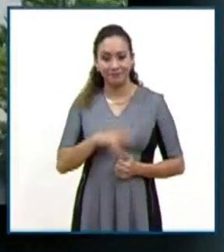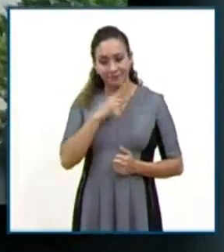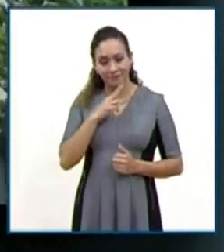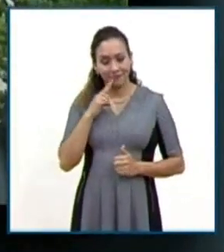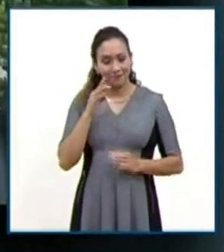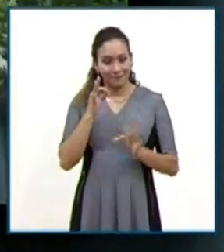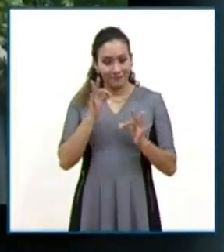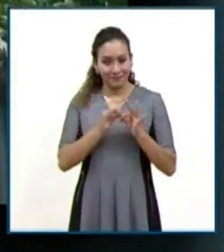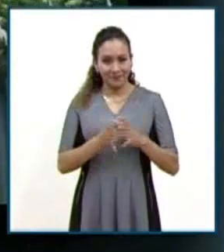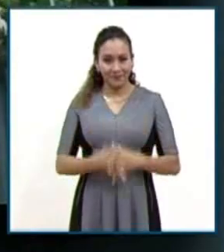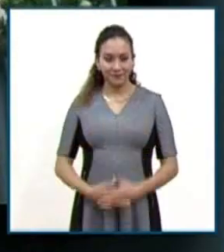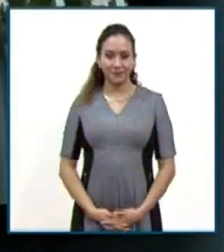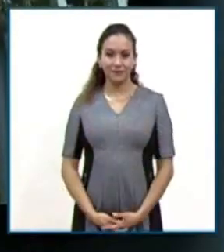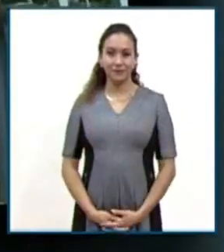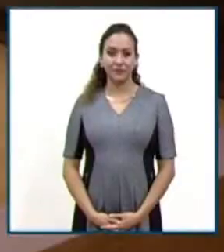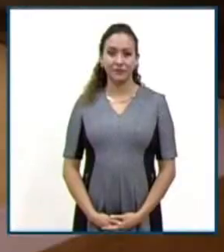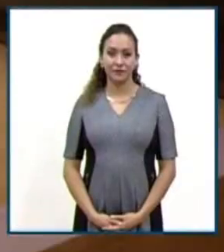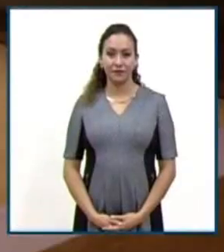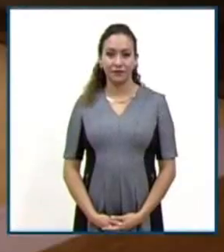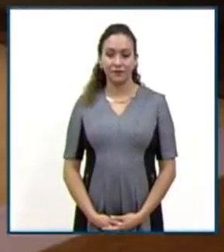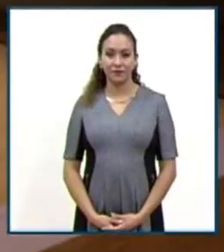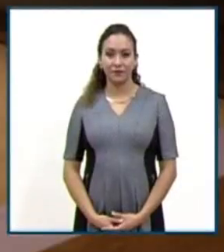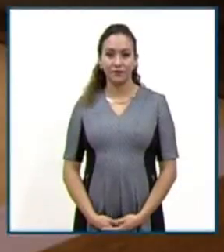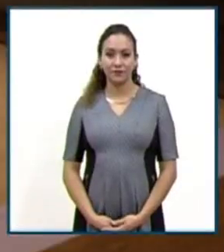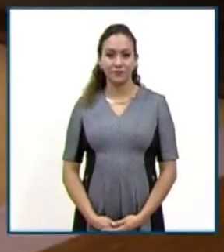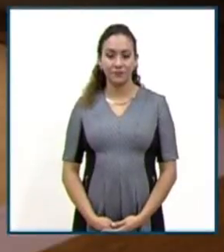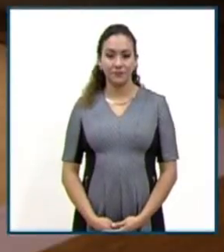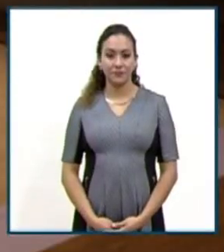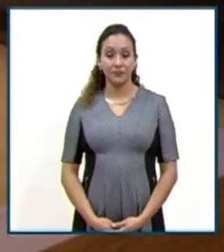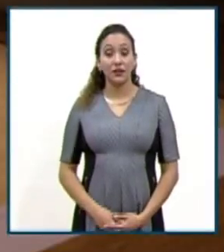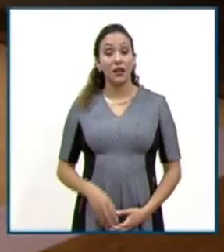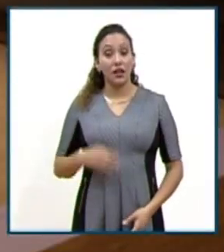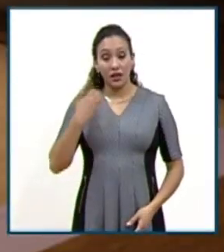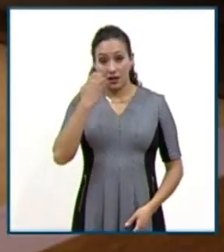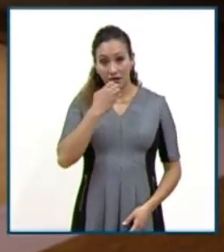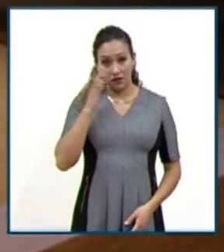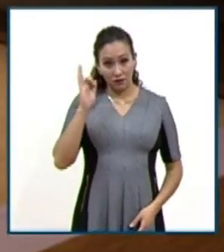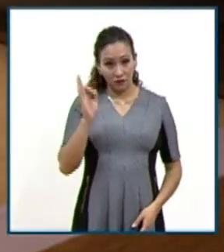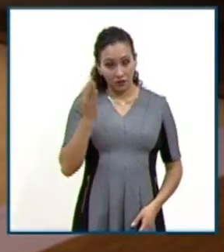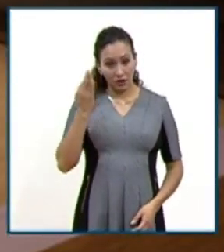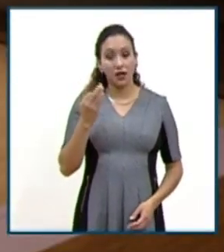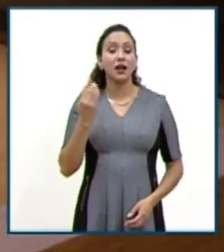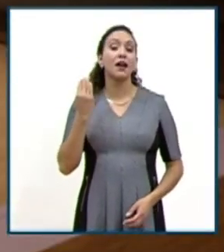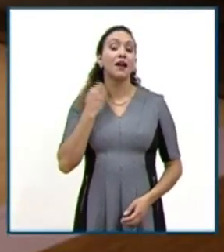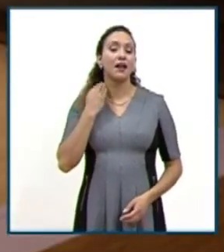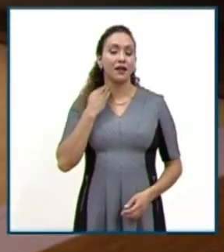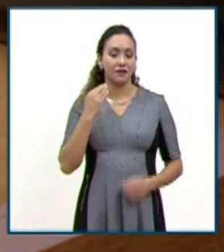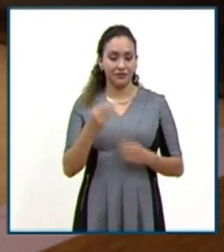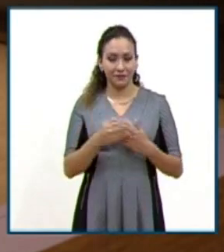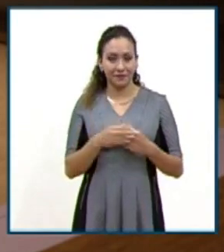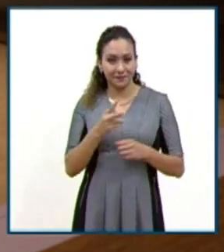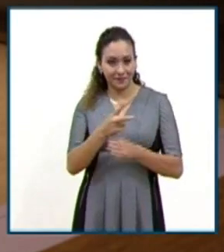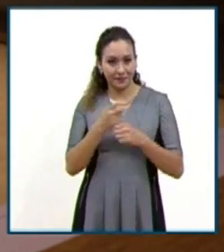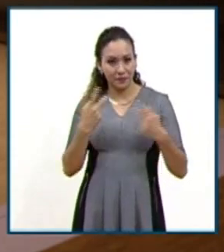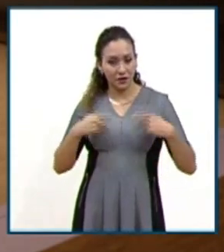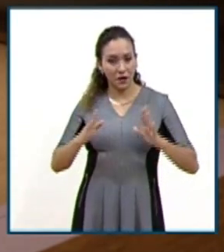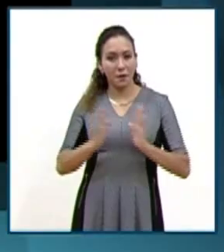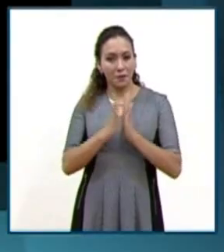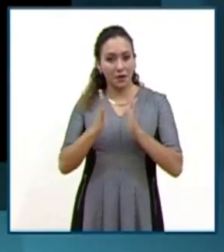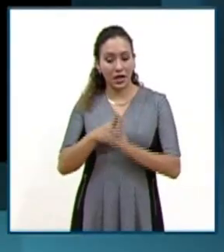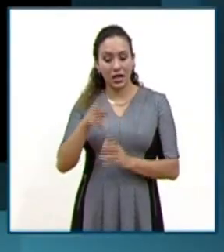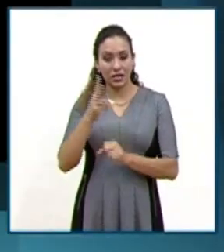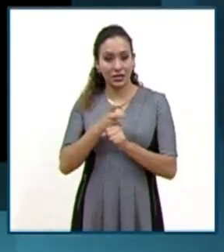de proyectos con inteligencia artificial y procedimientos cero papel con el equipo que les fue donado. En